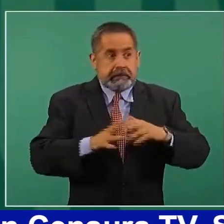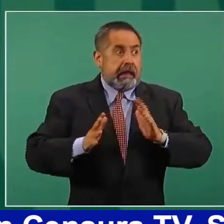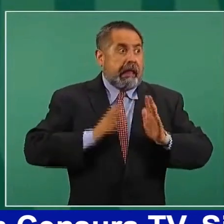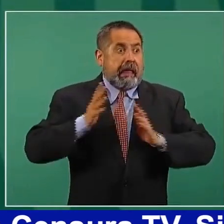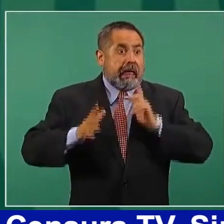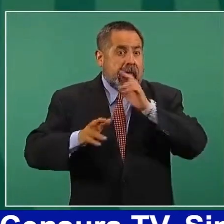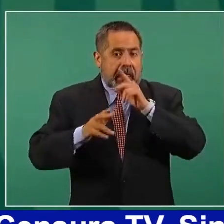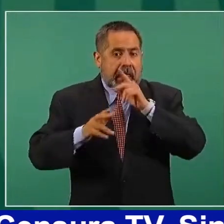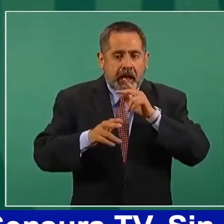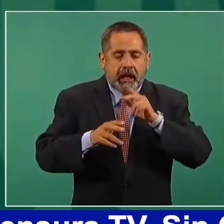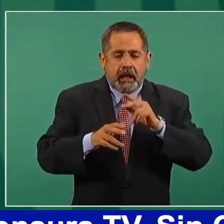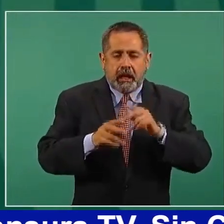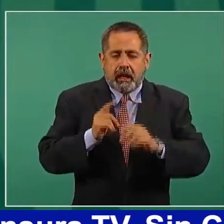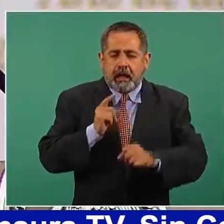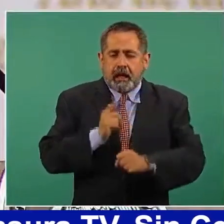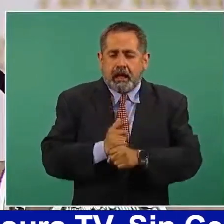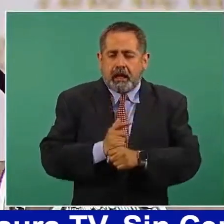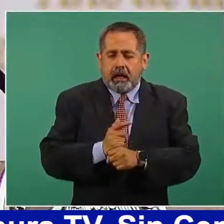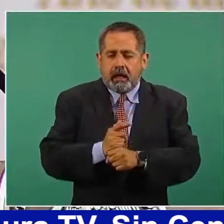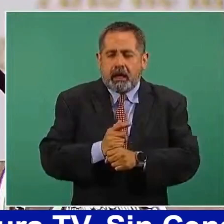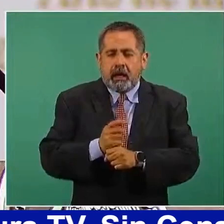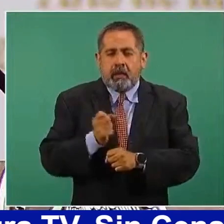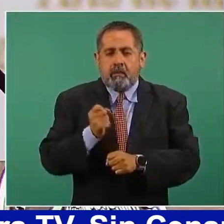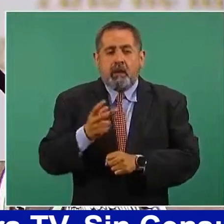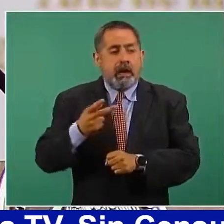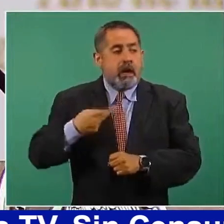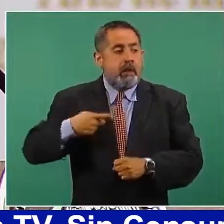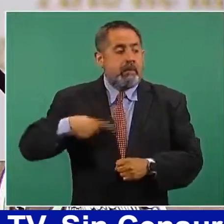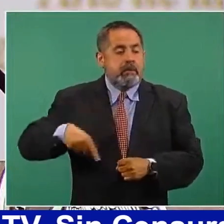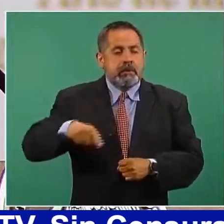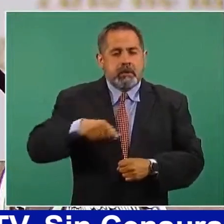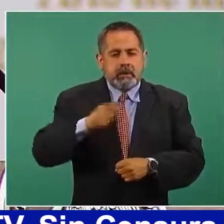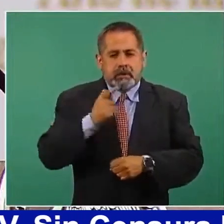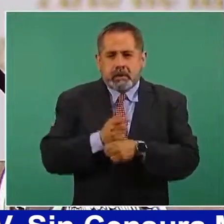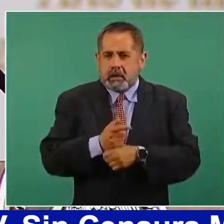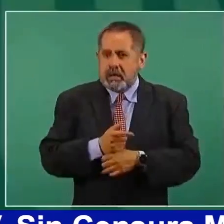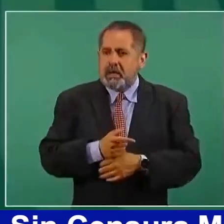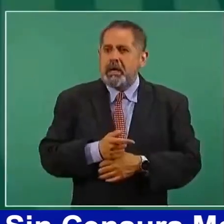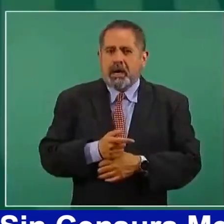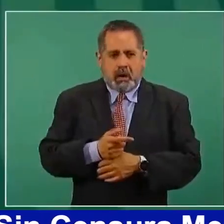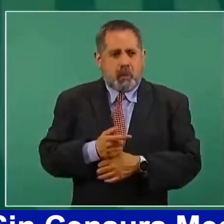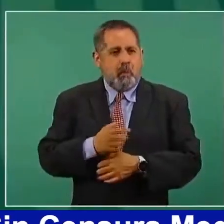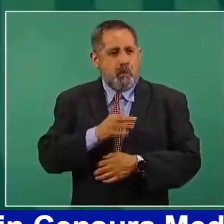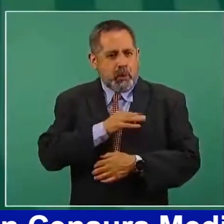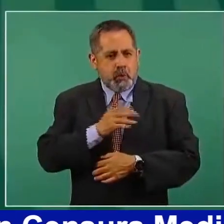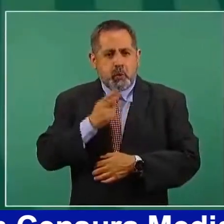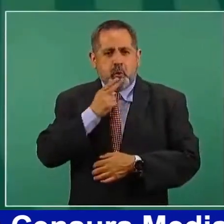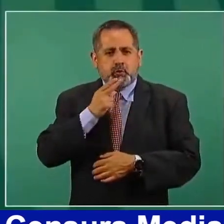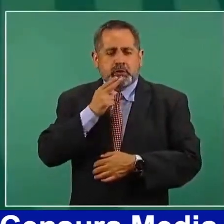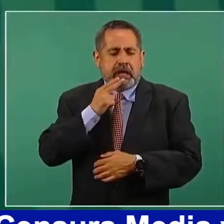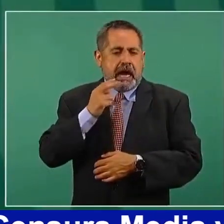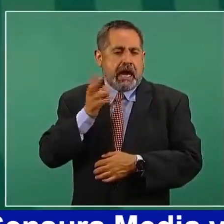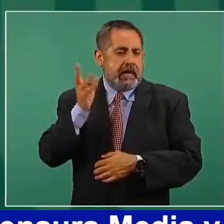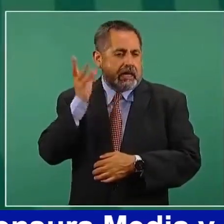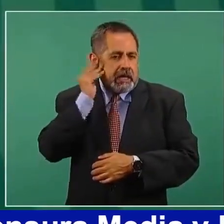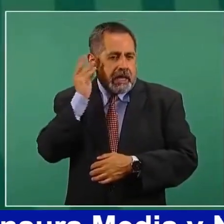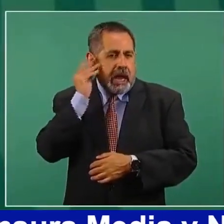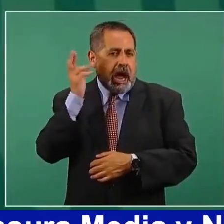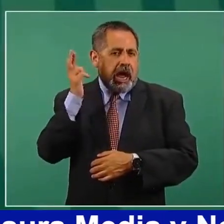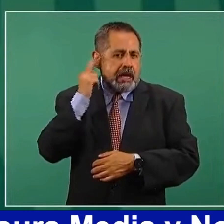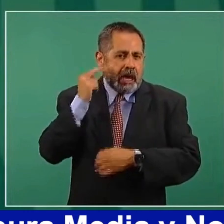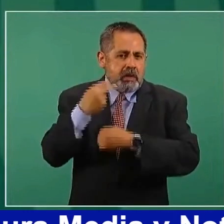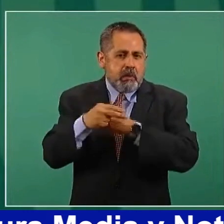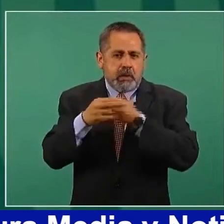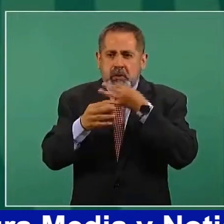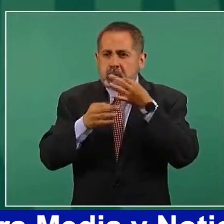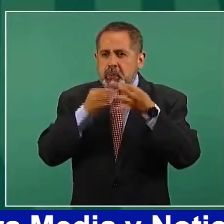Y ahí se dieron cuenta muchos de los dueños de los medios del poder que podía tener un medio